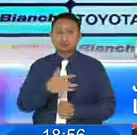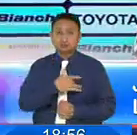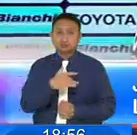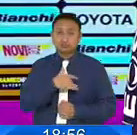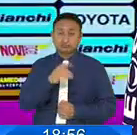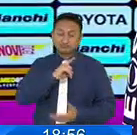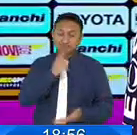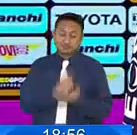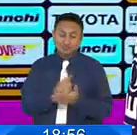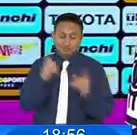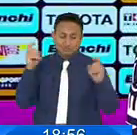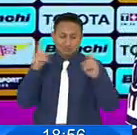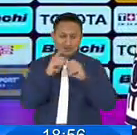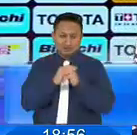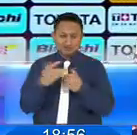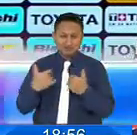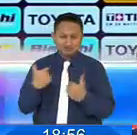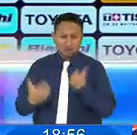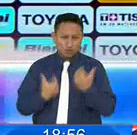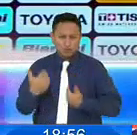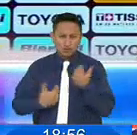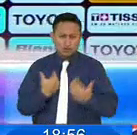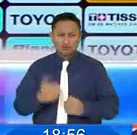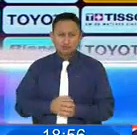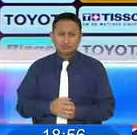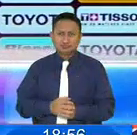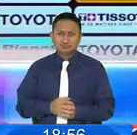difícil y estoy muy contento.